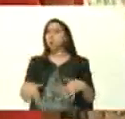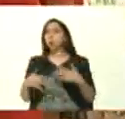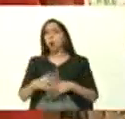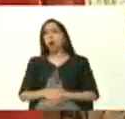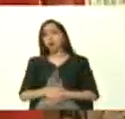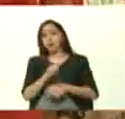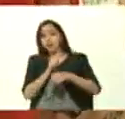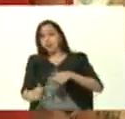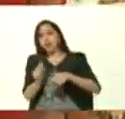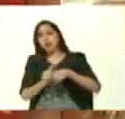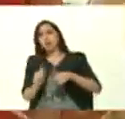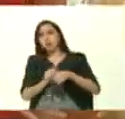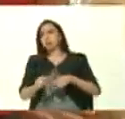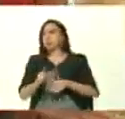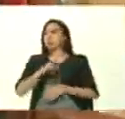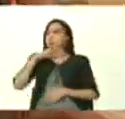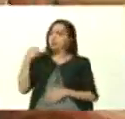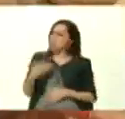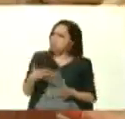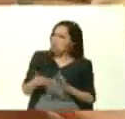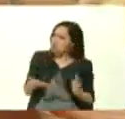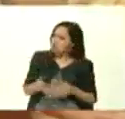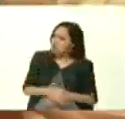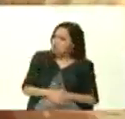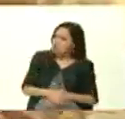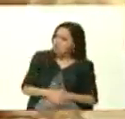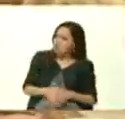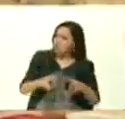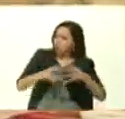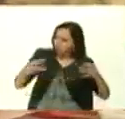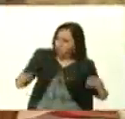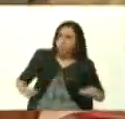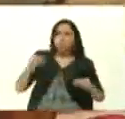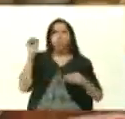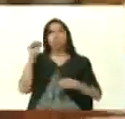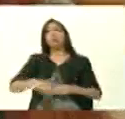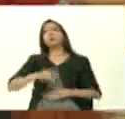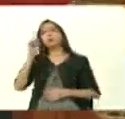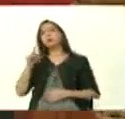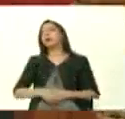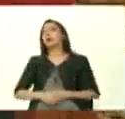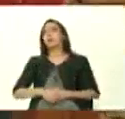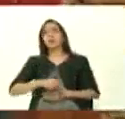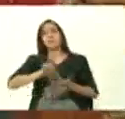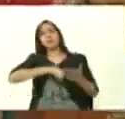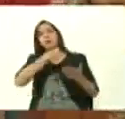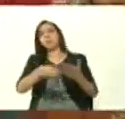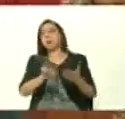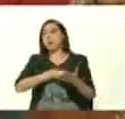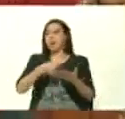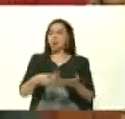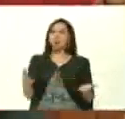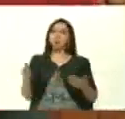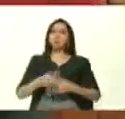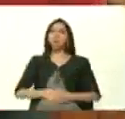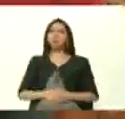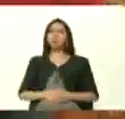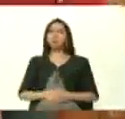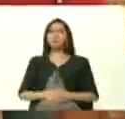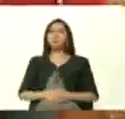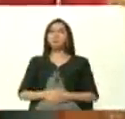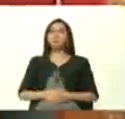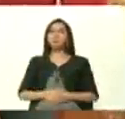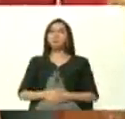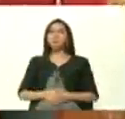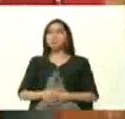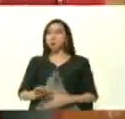queso. ¿Dulce de qué? ¿De lechosa? Dulce de lechosa, mermelada, agua de Jamaica. Hay